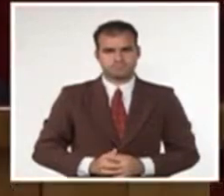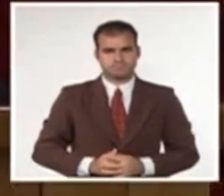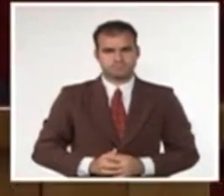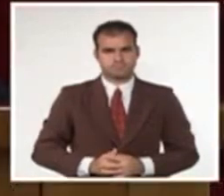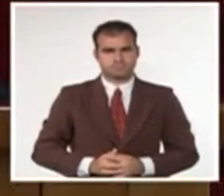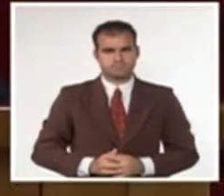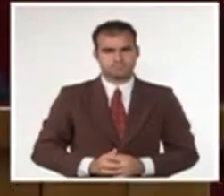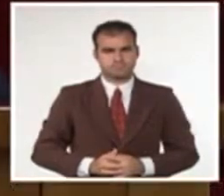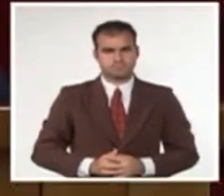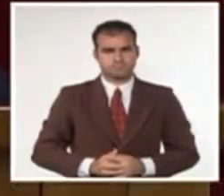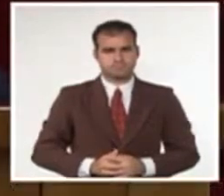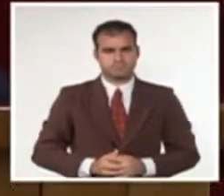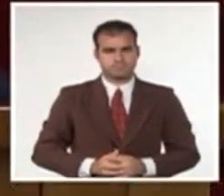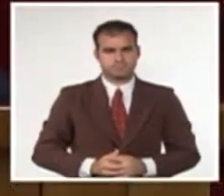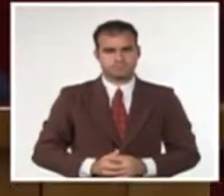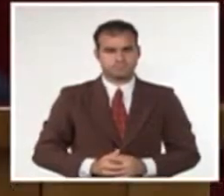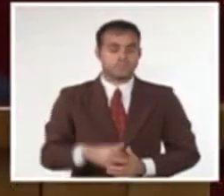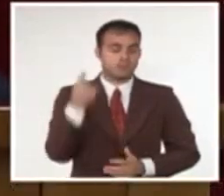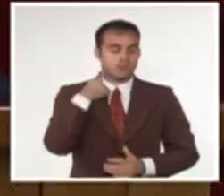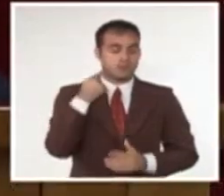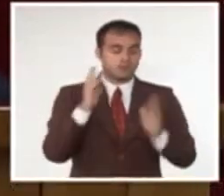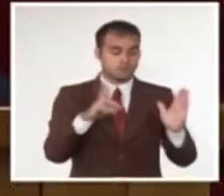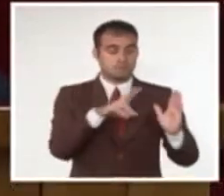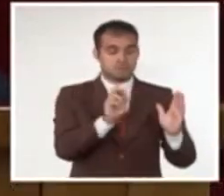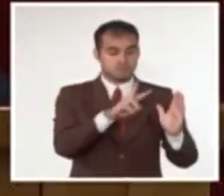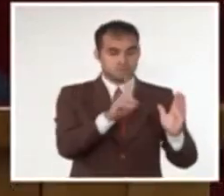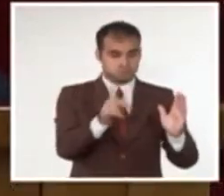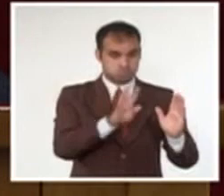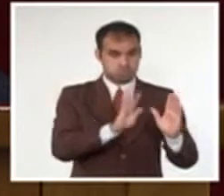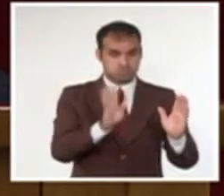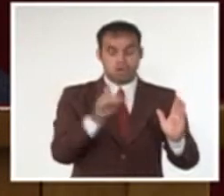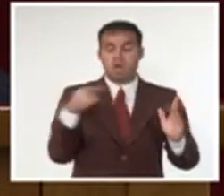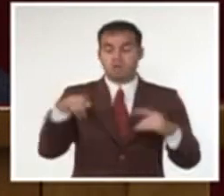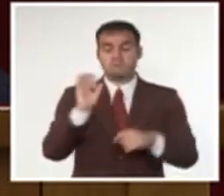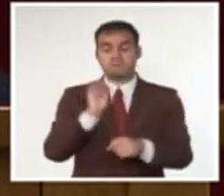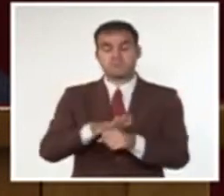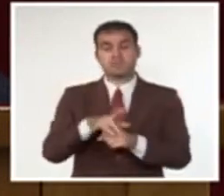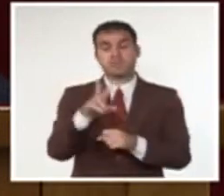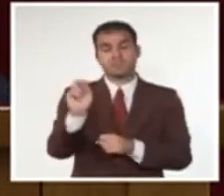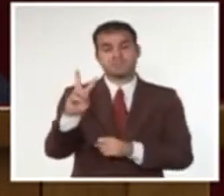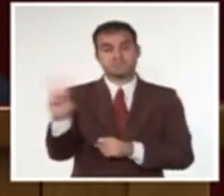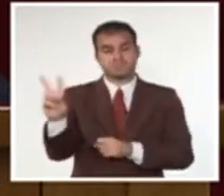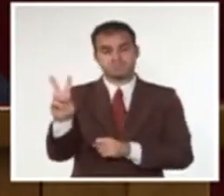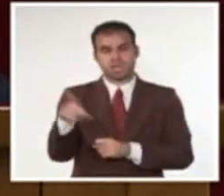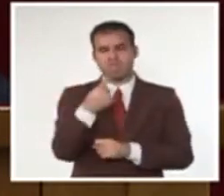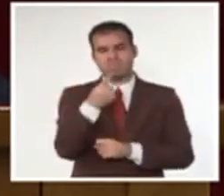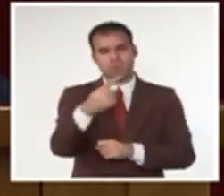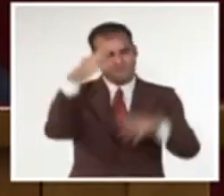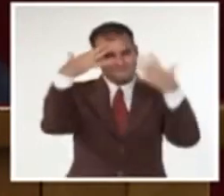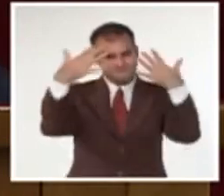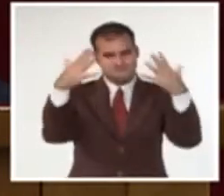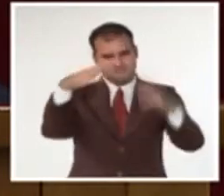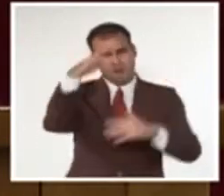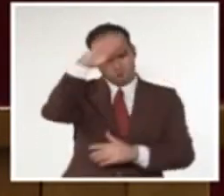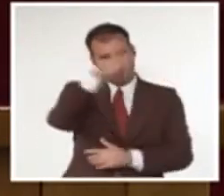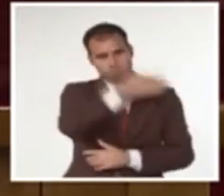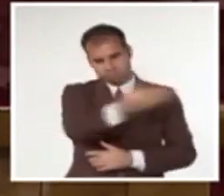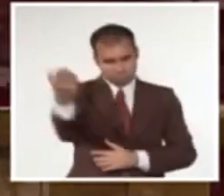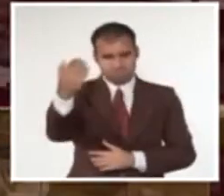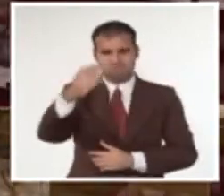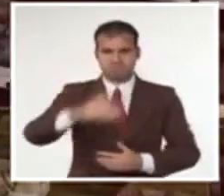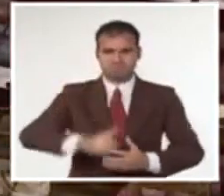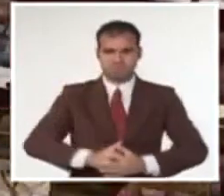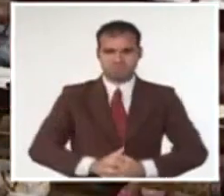Por el año vencido y por el que nos disponemos a vencer, ¡felicidades a Cuba!